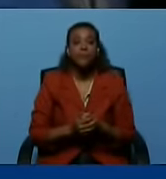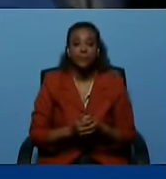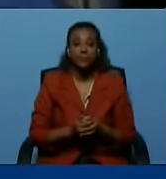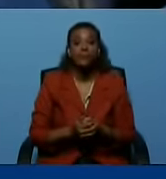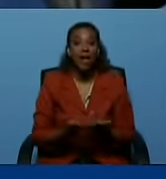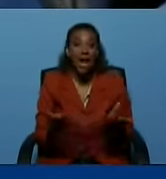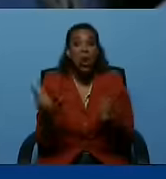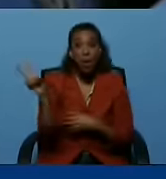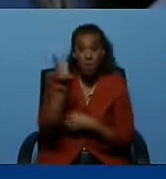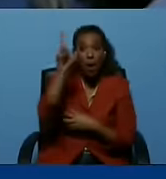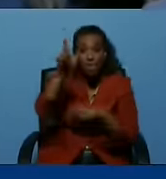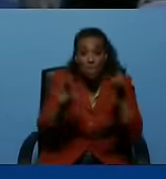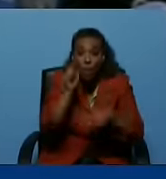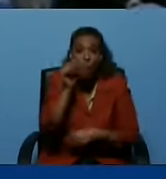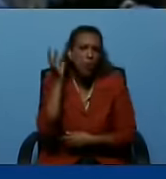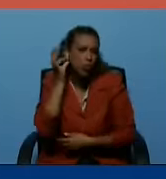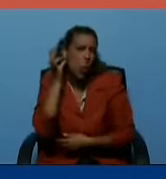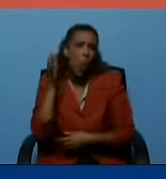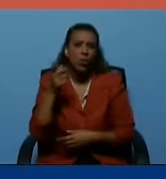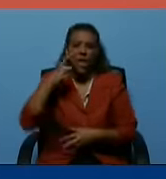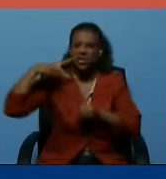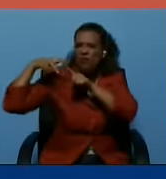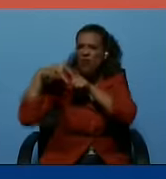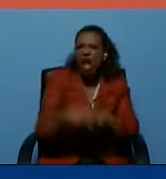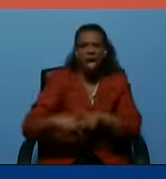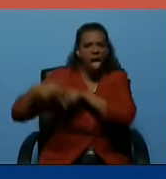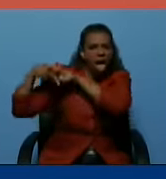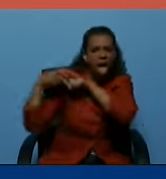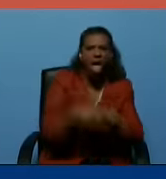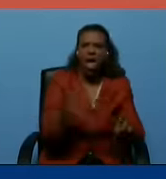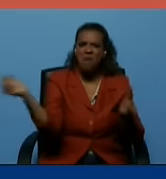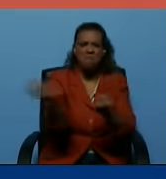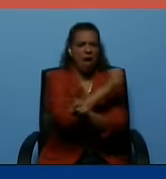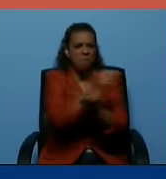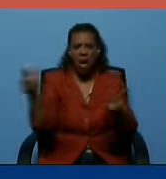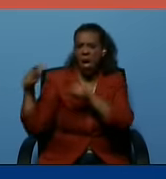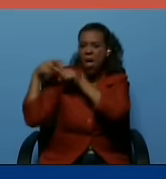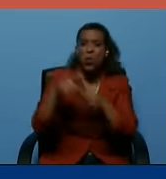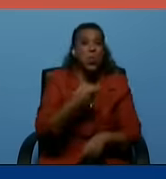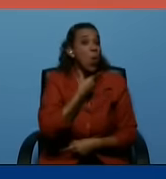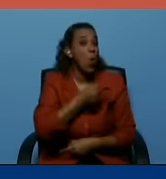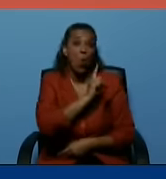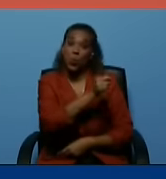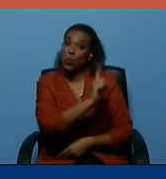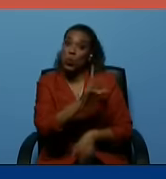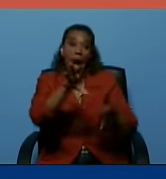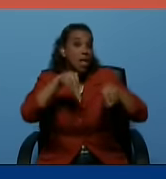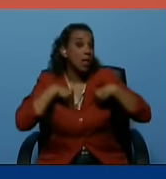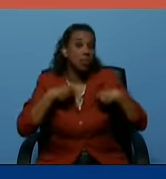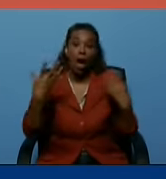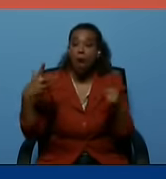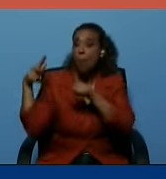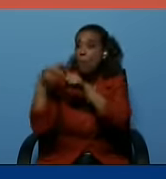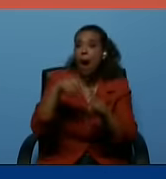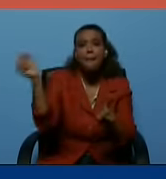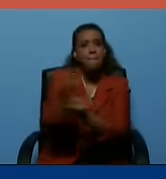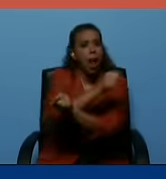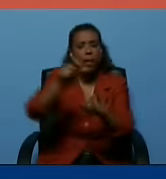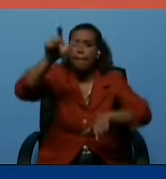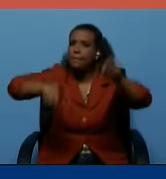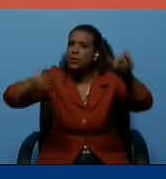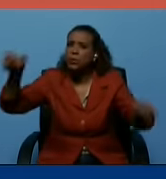Y los venezolanos no nos gusta que nos exploten ni que nos maltraten. Y tampoco nos gusta explotar ni maltratar a